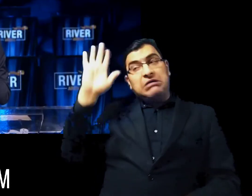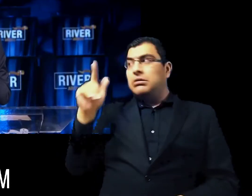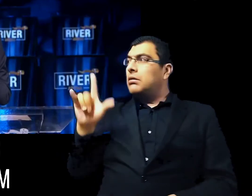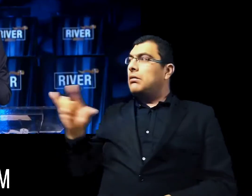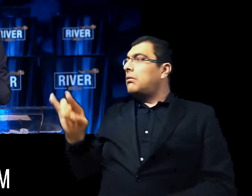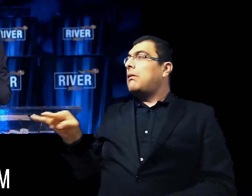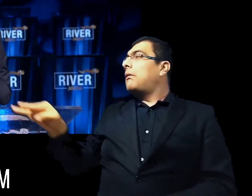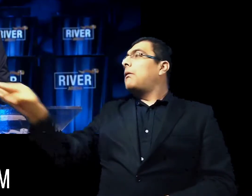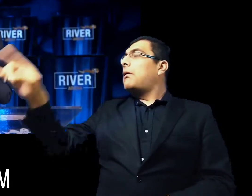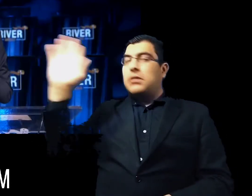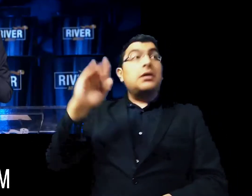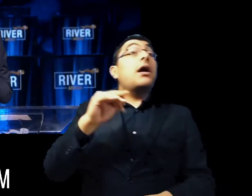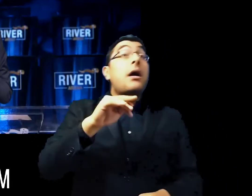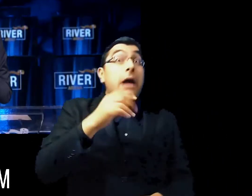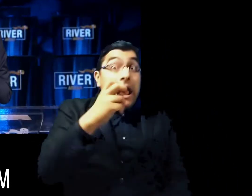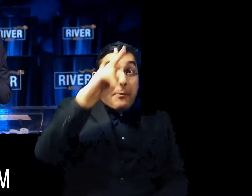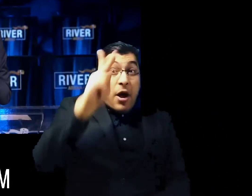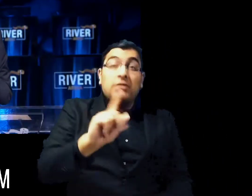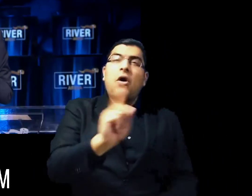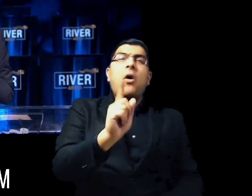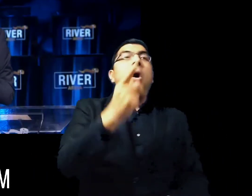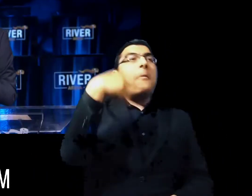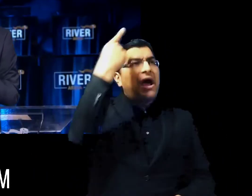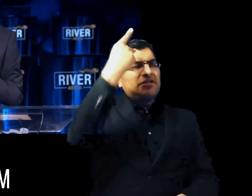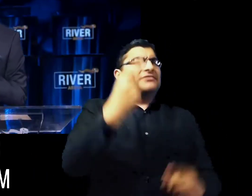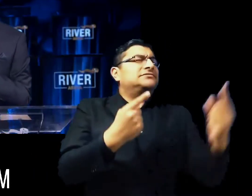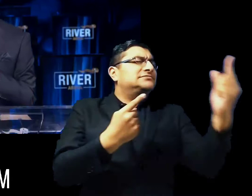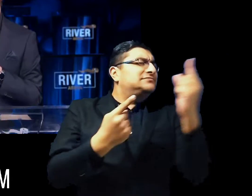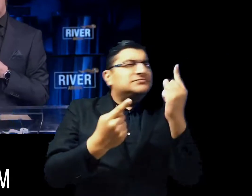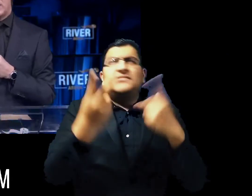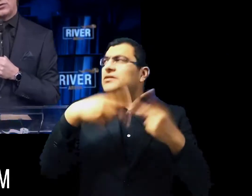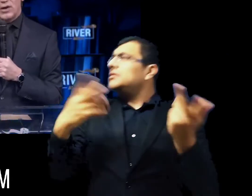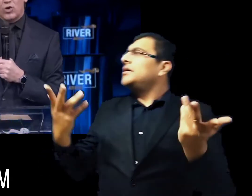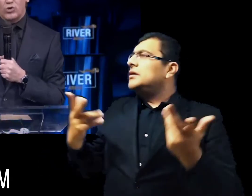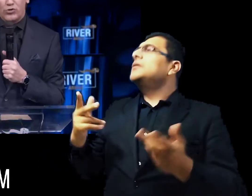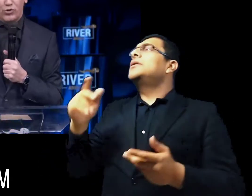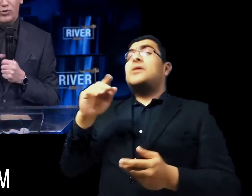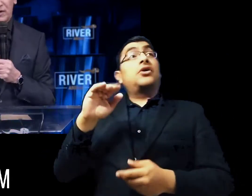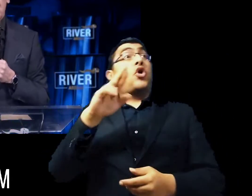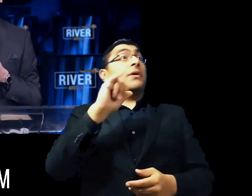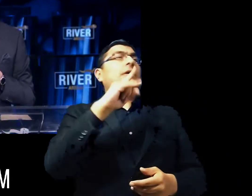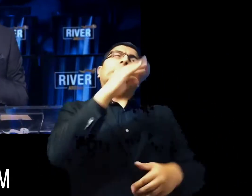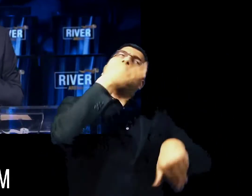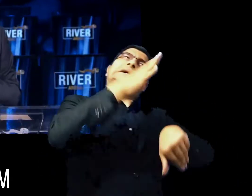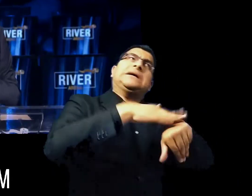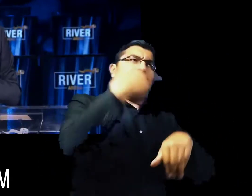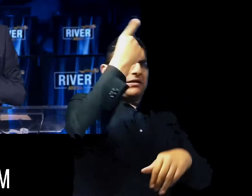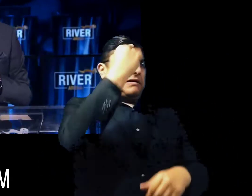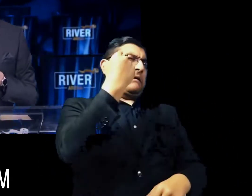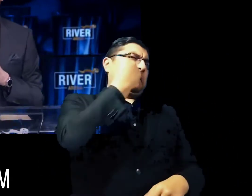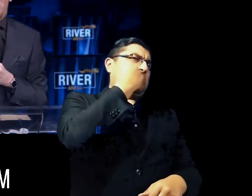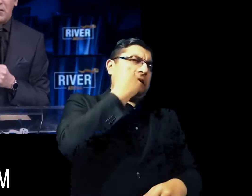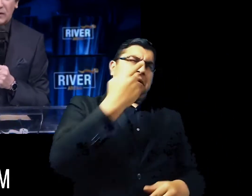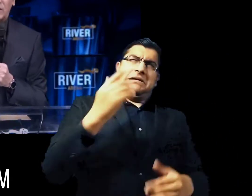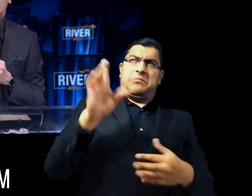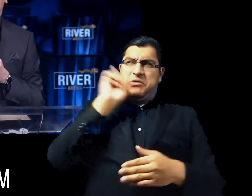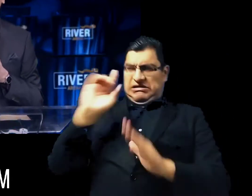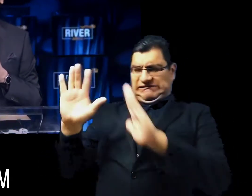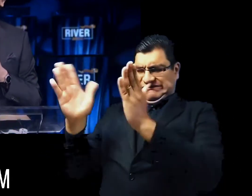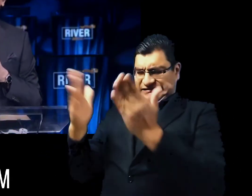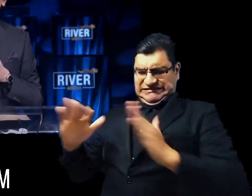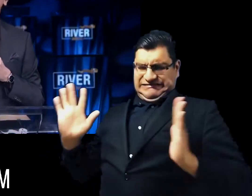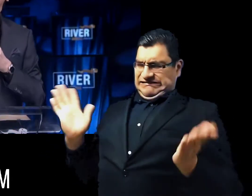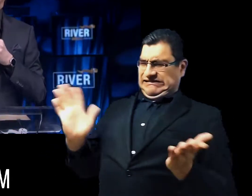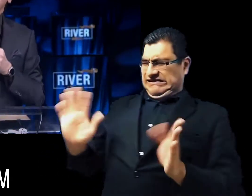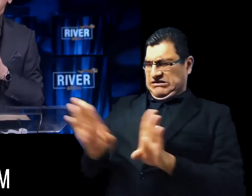salió el pastor a la puerta, todavía el servicio no había comenzado, y Roberto le contó el incidente, le dijo cómo estaba vestida. Y